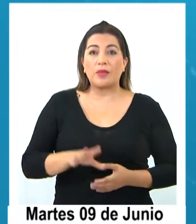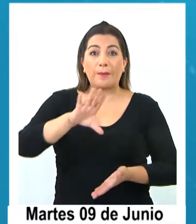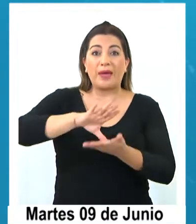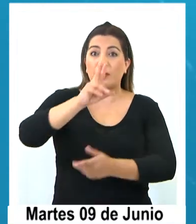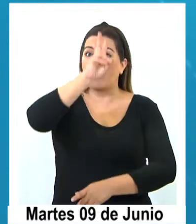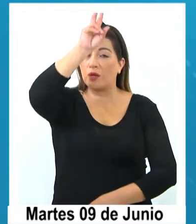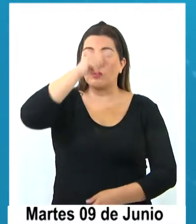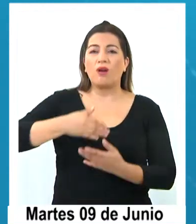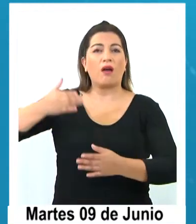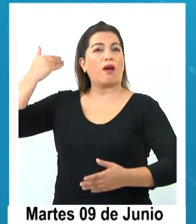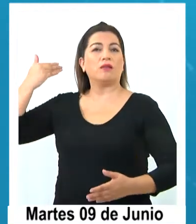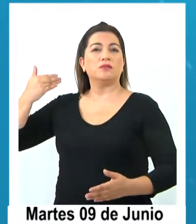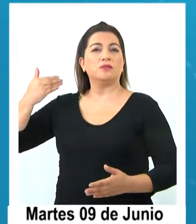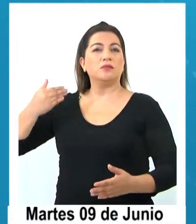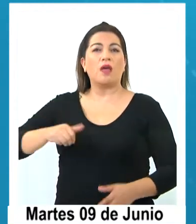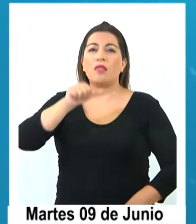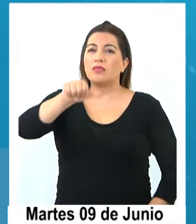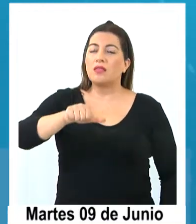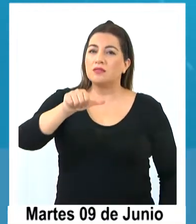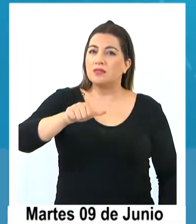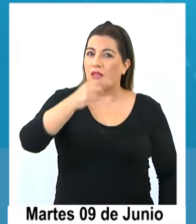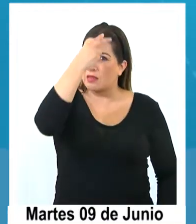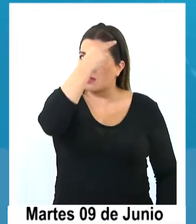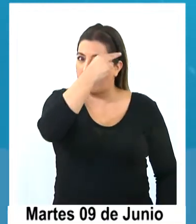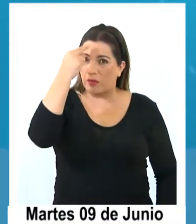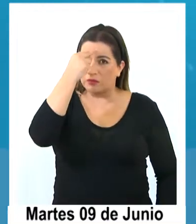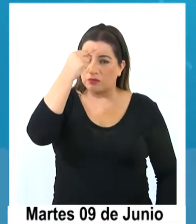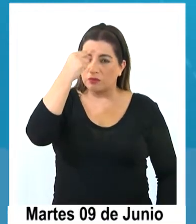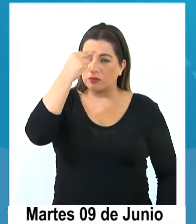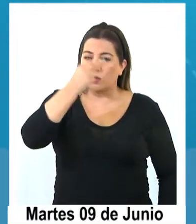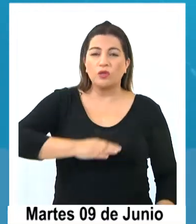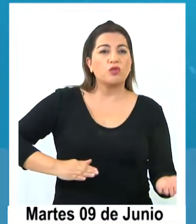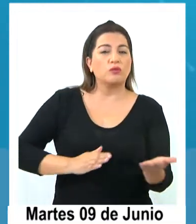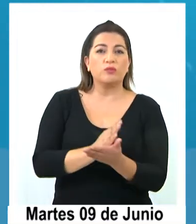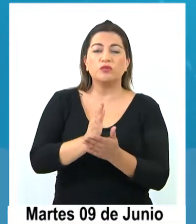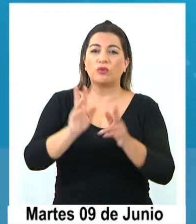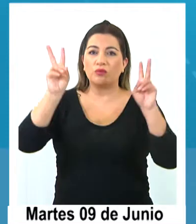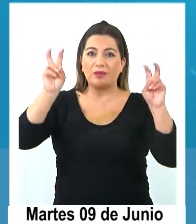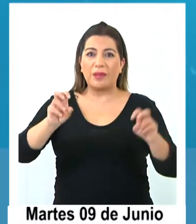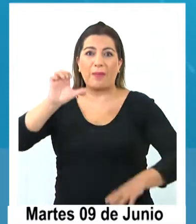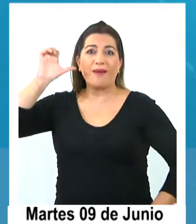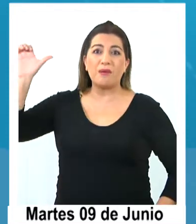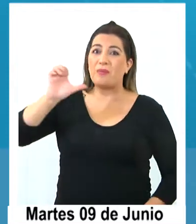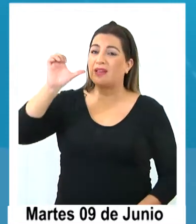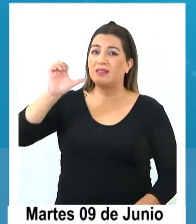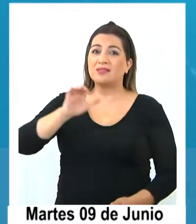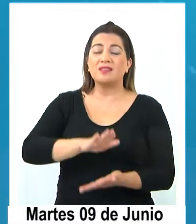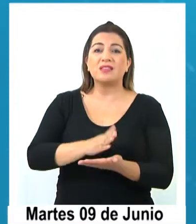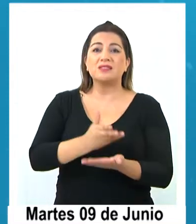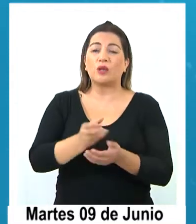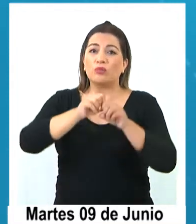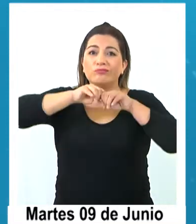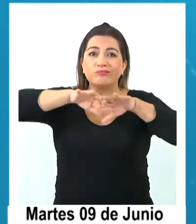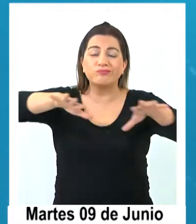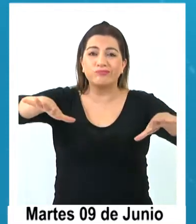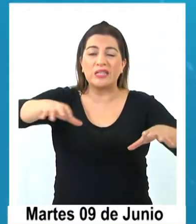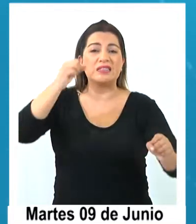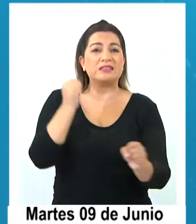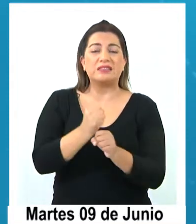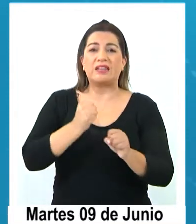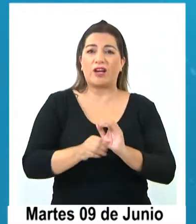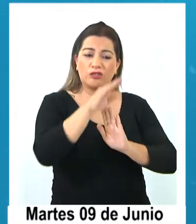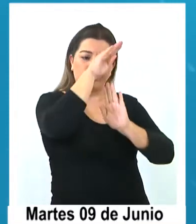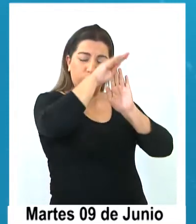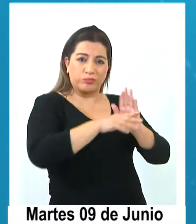fue uno de los países a partir del 16 de marzo que adoptó un estado de emergencia sanitaria y acciones